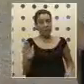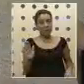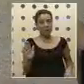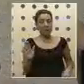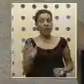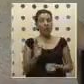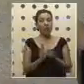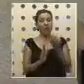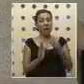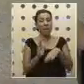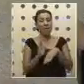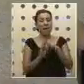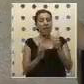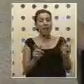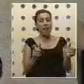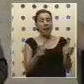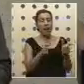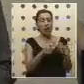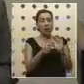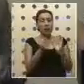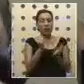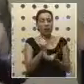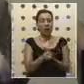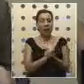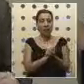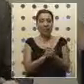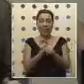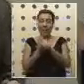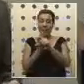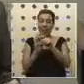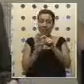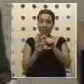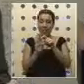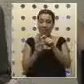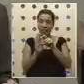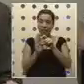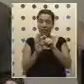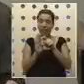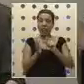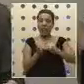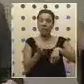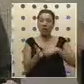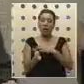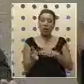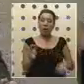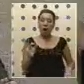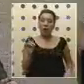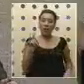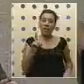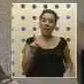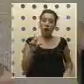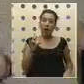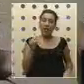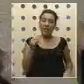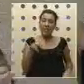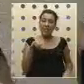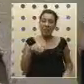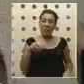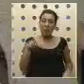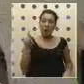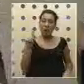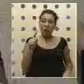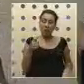de la nueva mayoría en la Comisión de Hacienda. Y la indicación que suscribimos con el diputado Ortiz, Lorenzini, Robles,